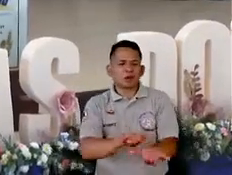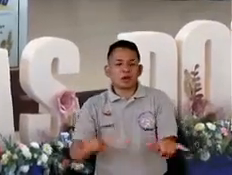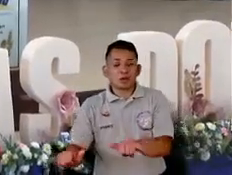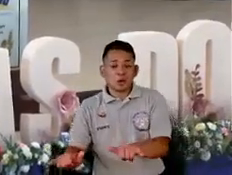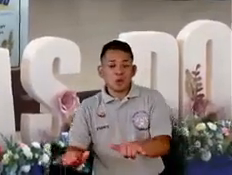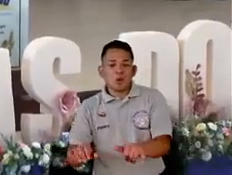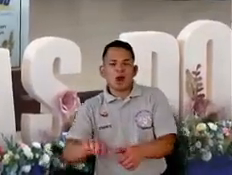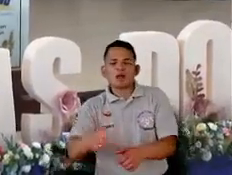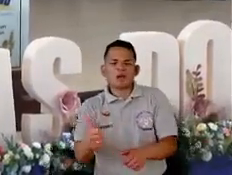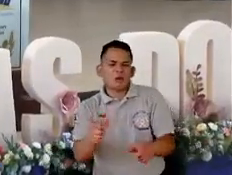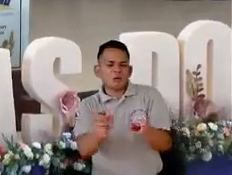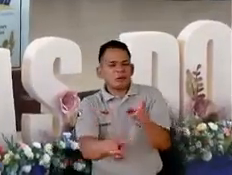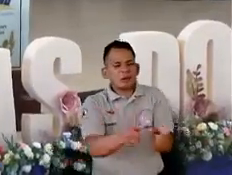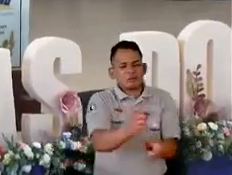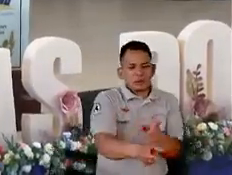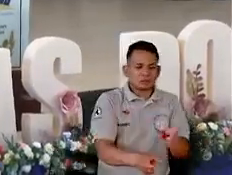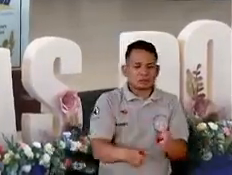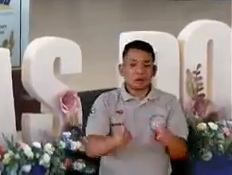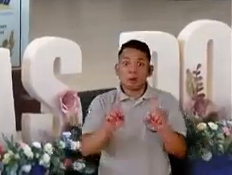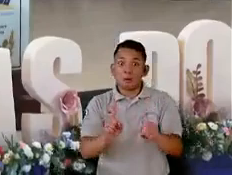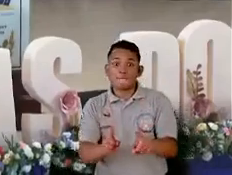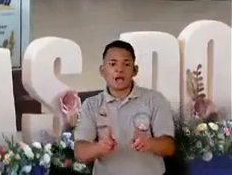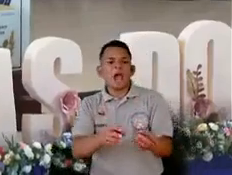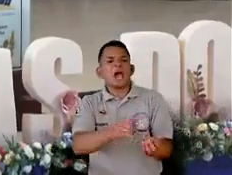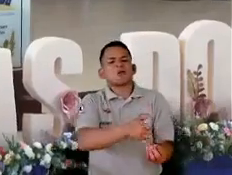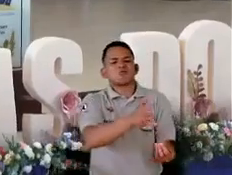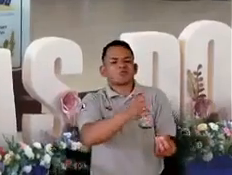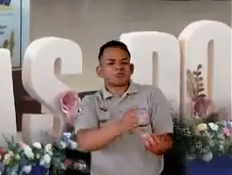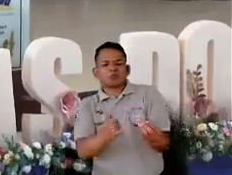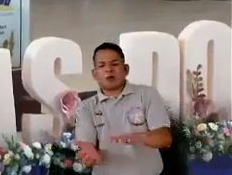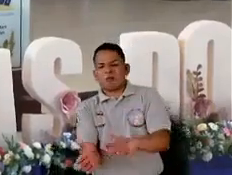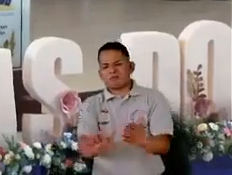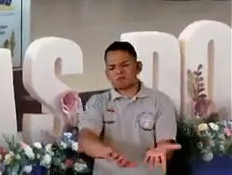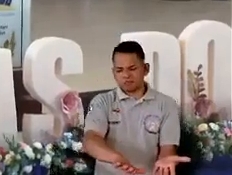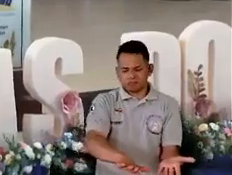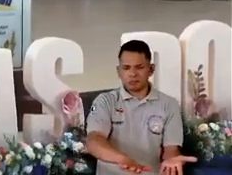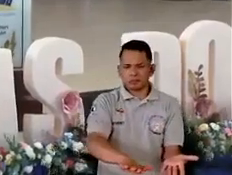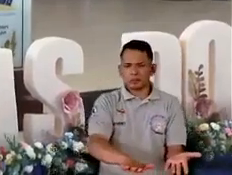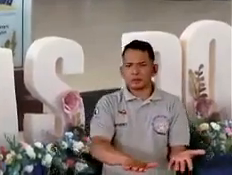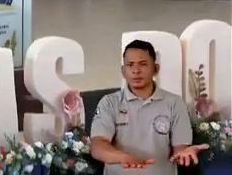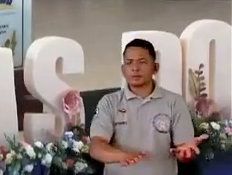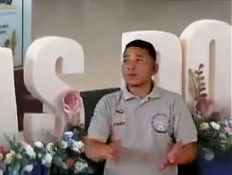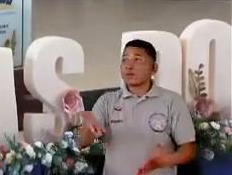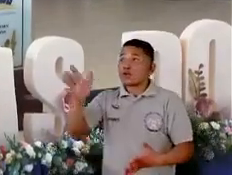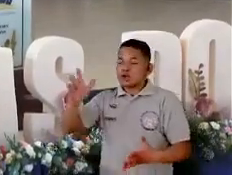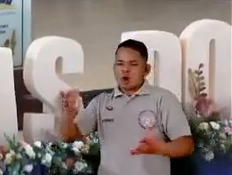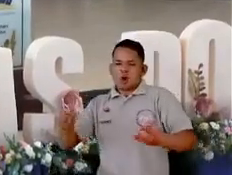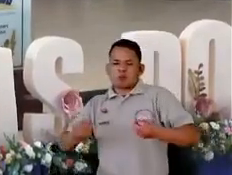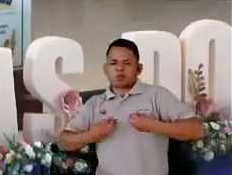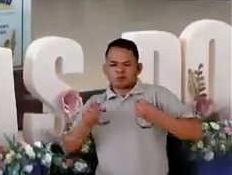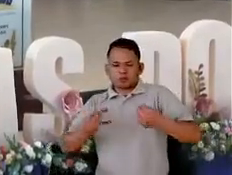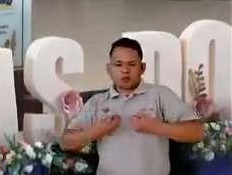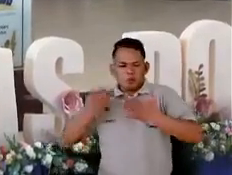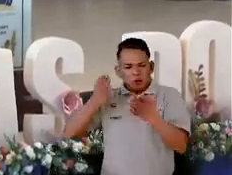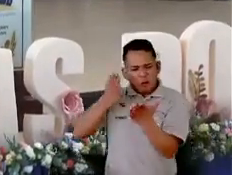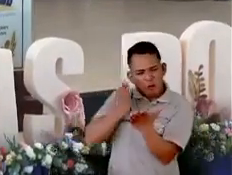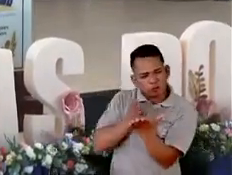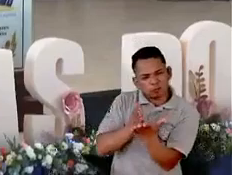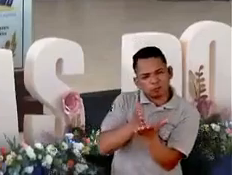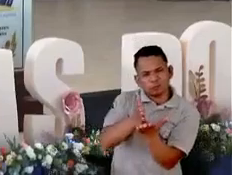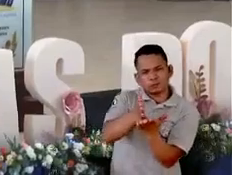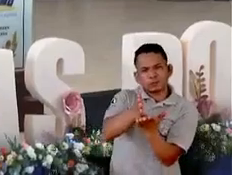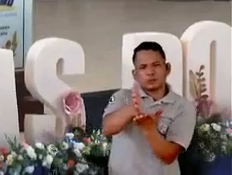Sin embargo, estos dioses muertos ya están. Dios vive por la